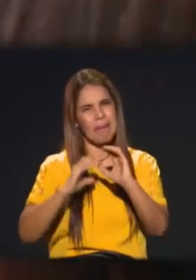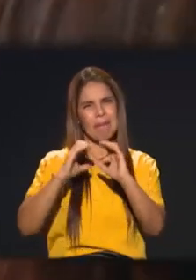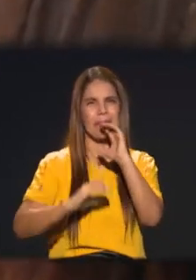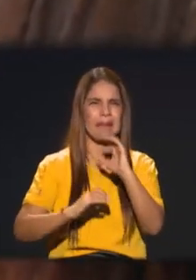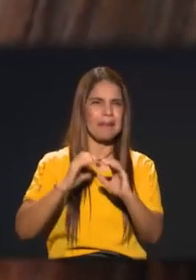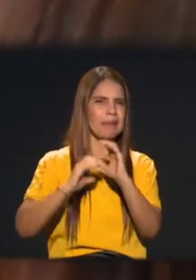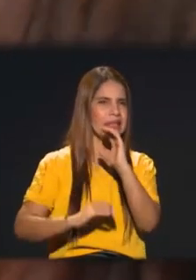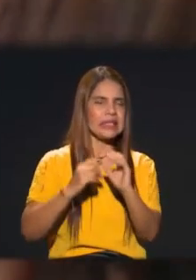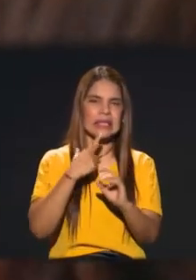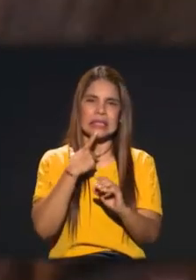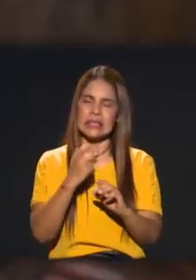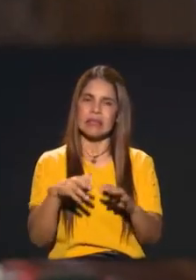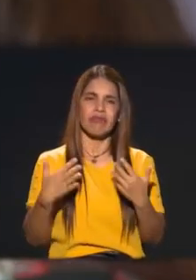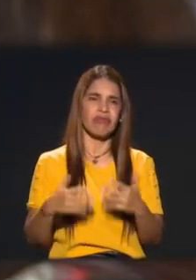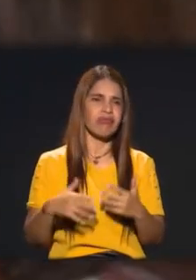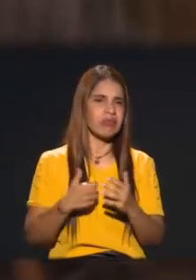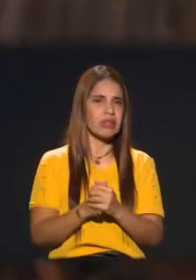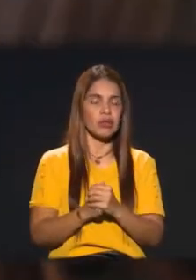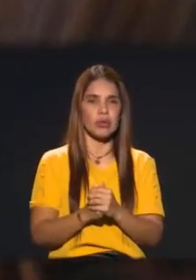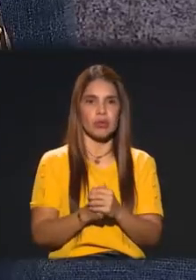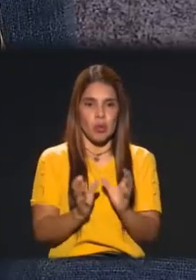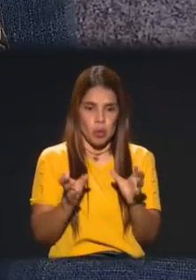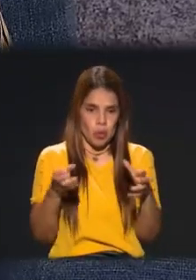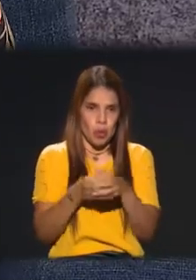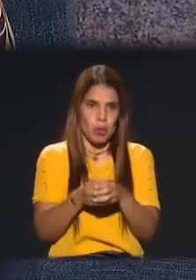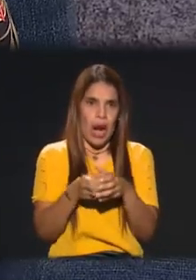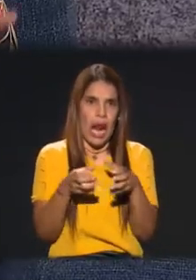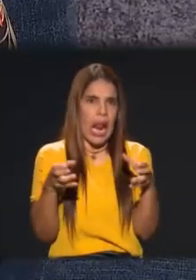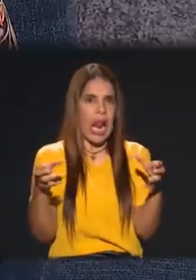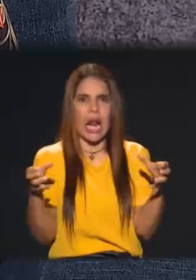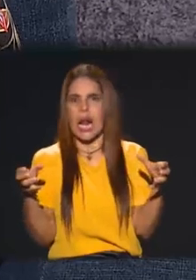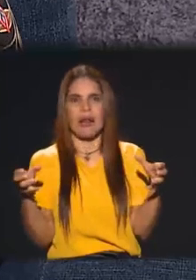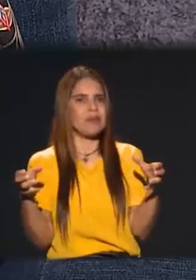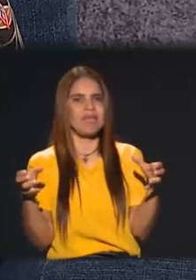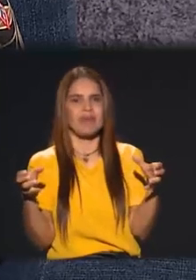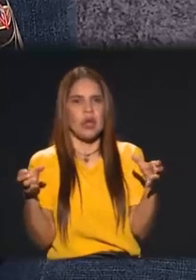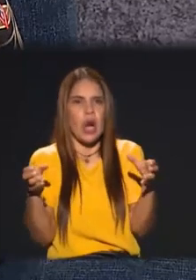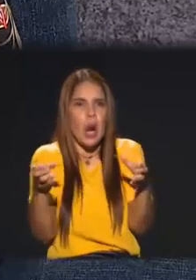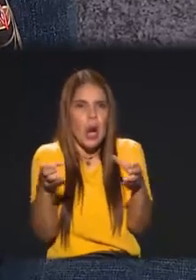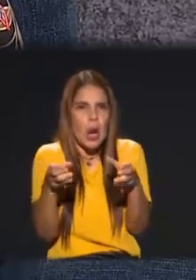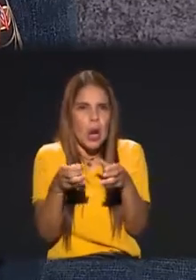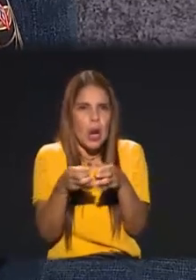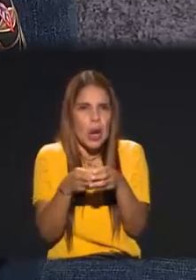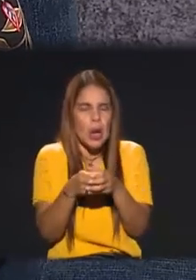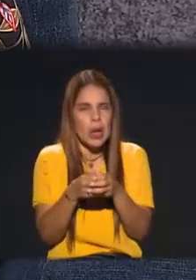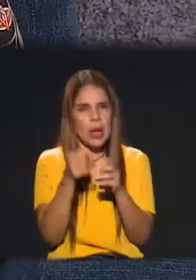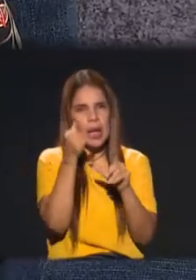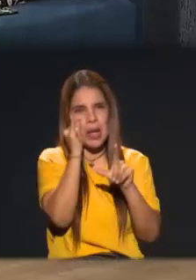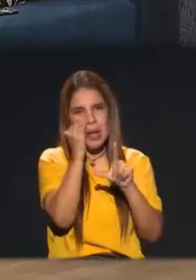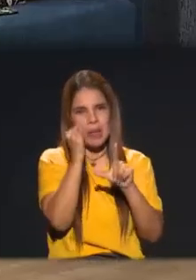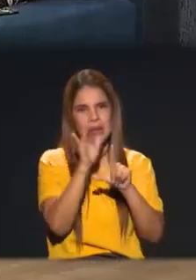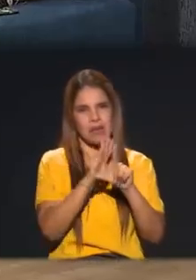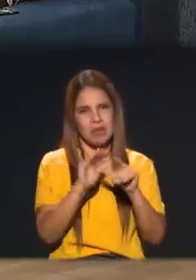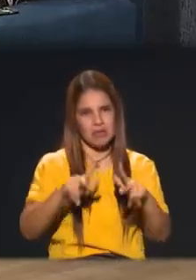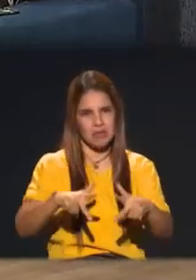muy complicado, no podemos hacer grupos masivos, entonces son haciendo llamadas todo el día, de 4 videollamadas con